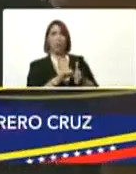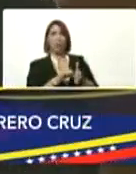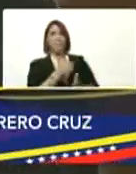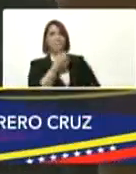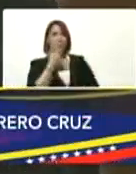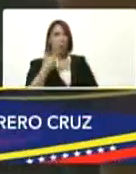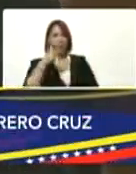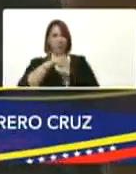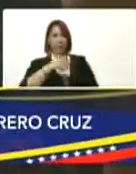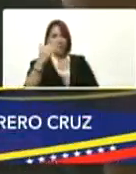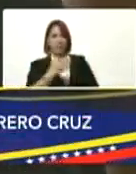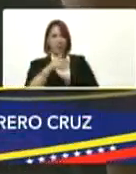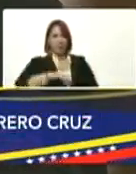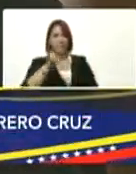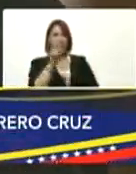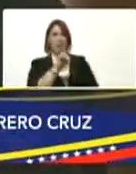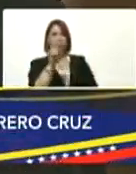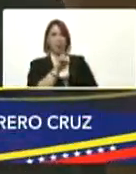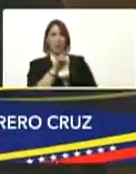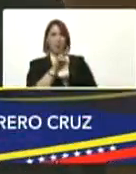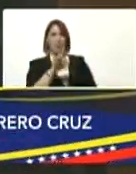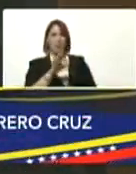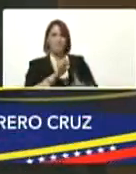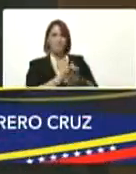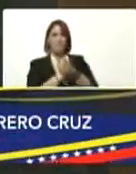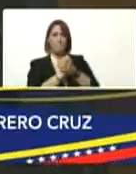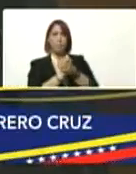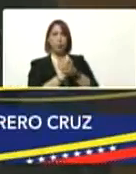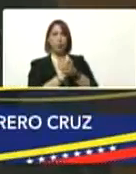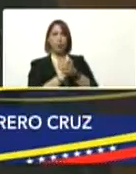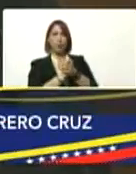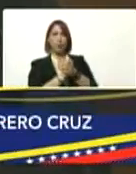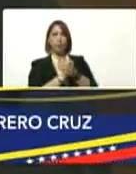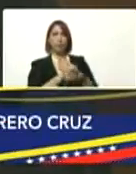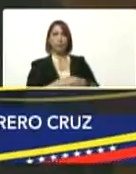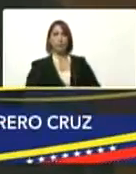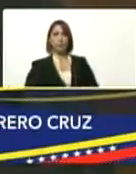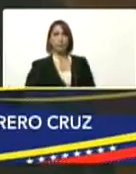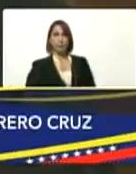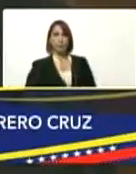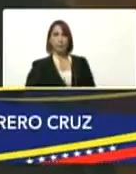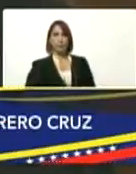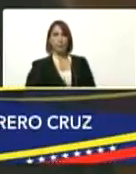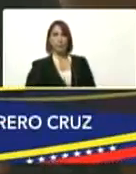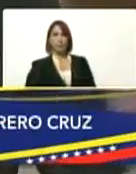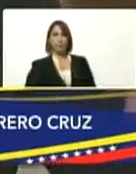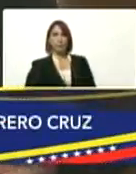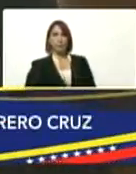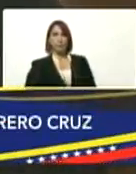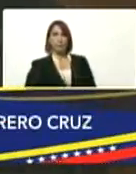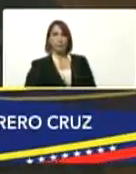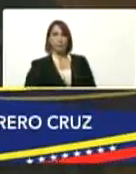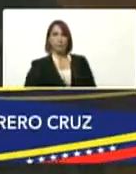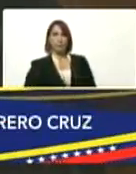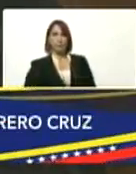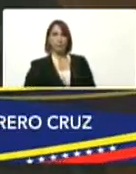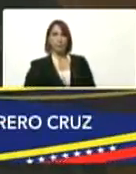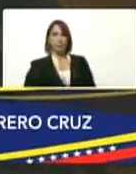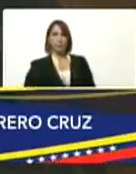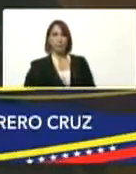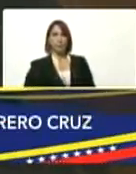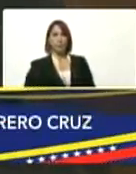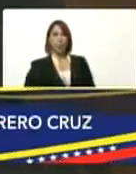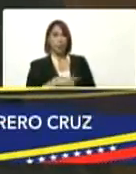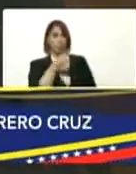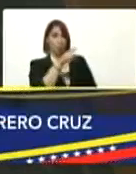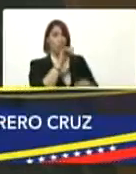Venezuela, con los lazos que nos unen de tanta amistad. Y lo vinimos, como usted explicaba,